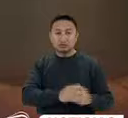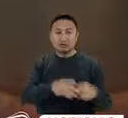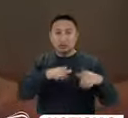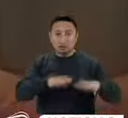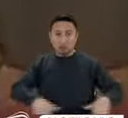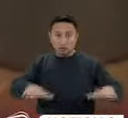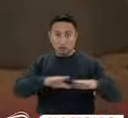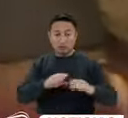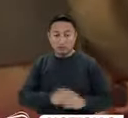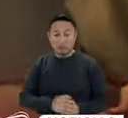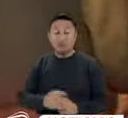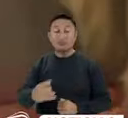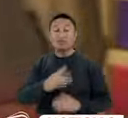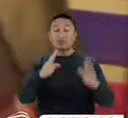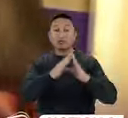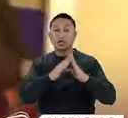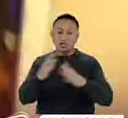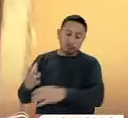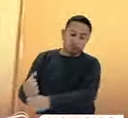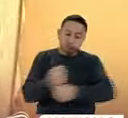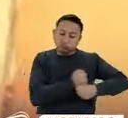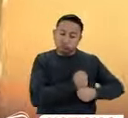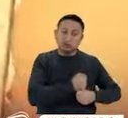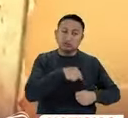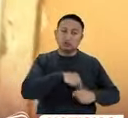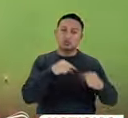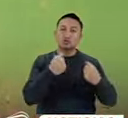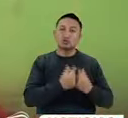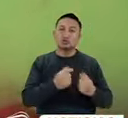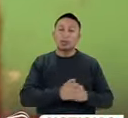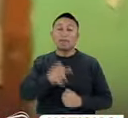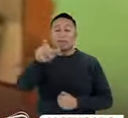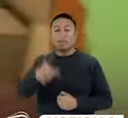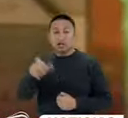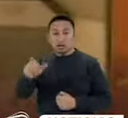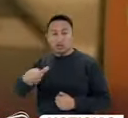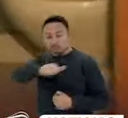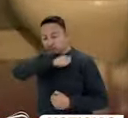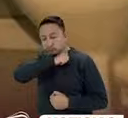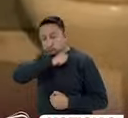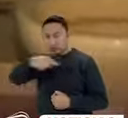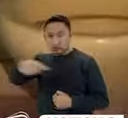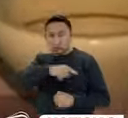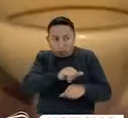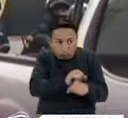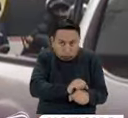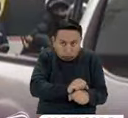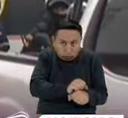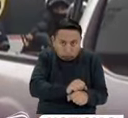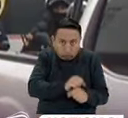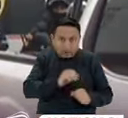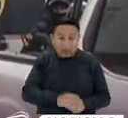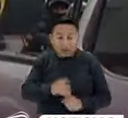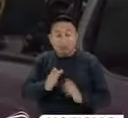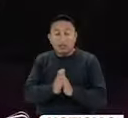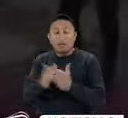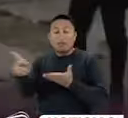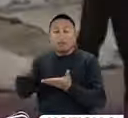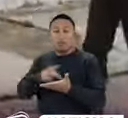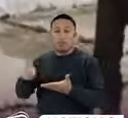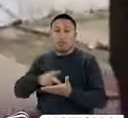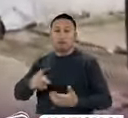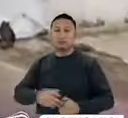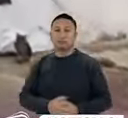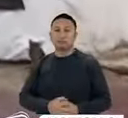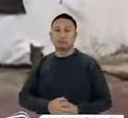sector para ocupar esas viviendas para economías criminales. Secuestraban personas y les ingresaban en estas viviendas y desde ahí pedían los rescates.